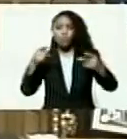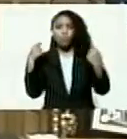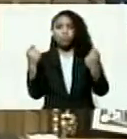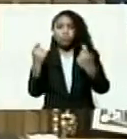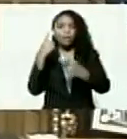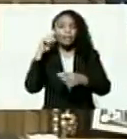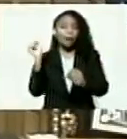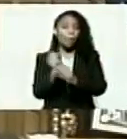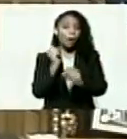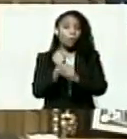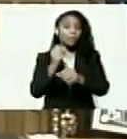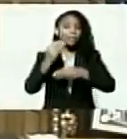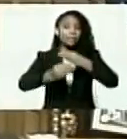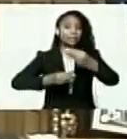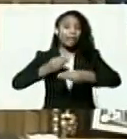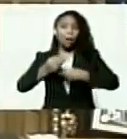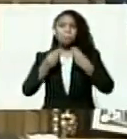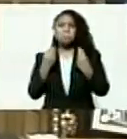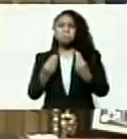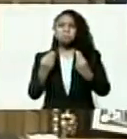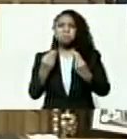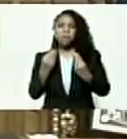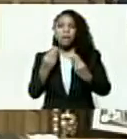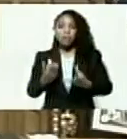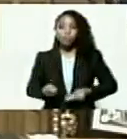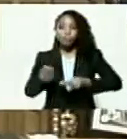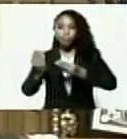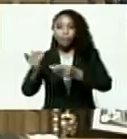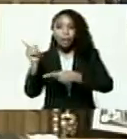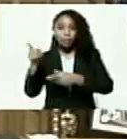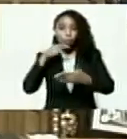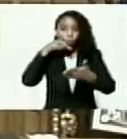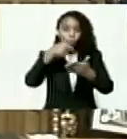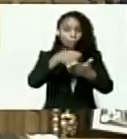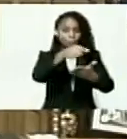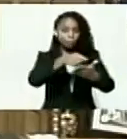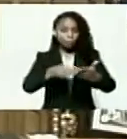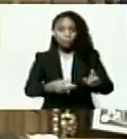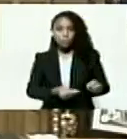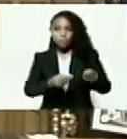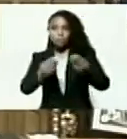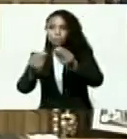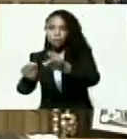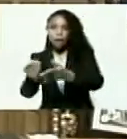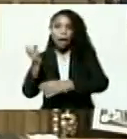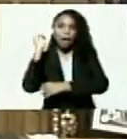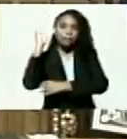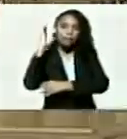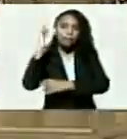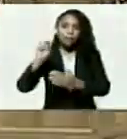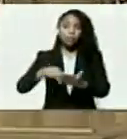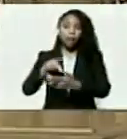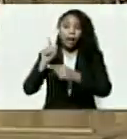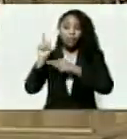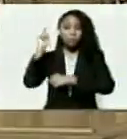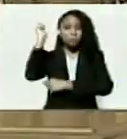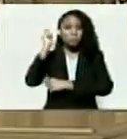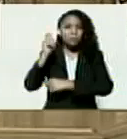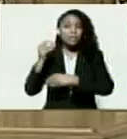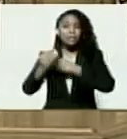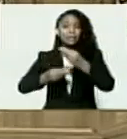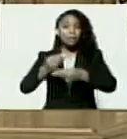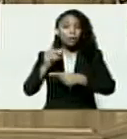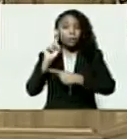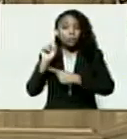trabajo que tuvieron para poder entregar estos nombres a la plenaria del Parlamento venezolano, estos diputados destacaron